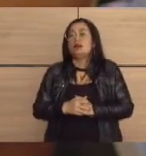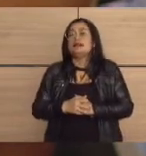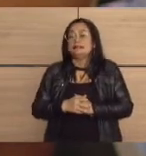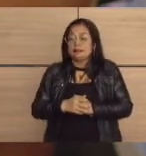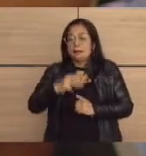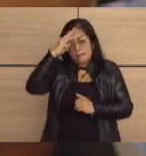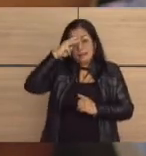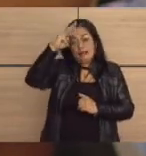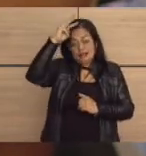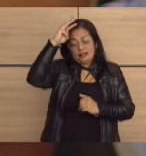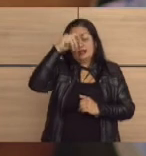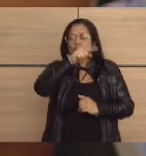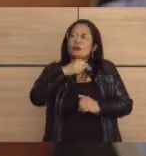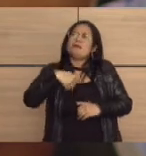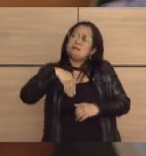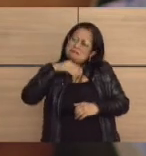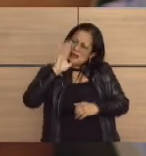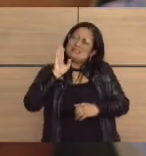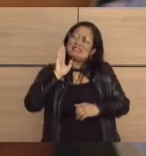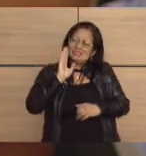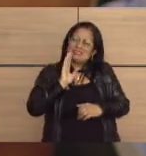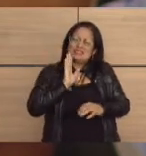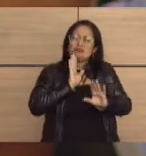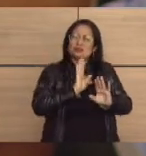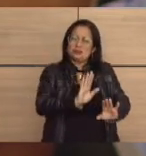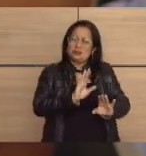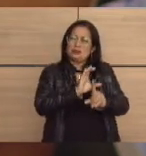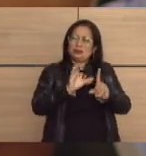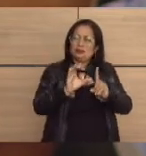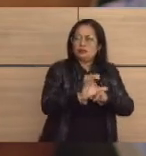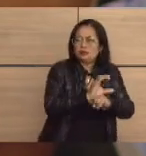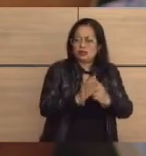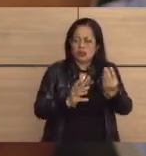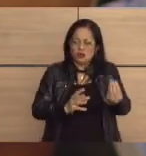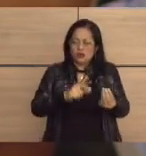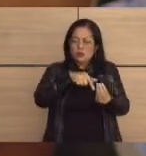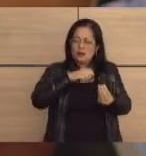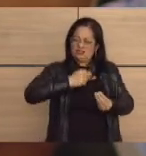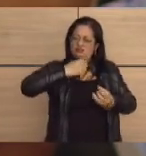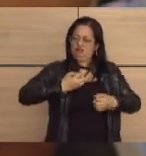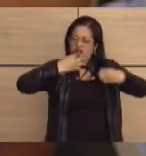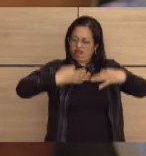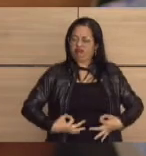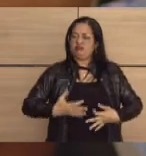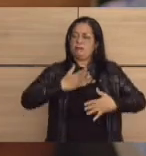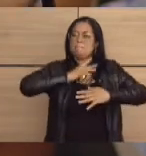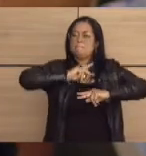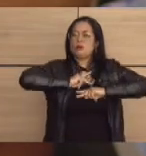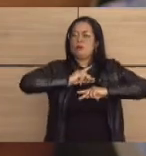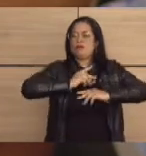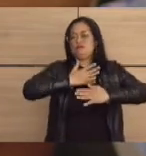Entonces México encontró un poco más temprano que otros pueblos la posibilidad de afirmarse en algo propio, en